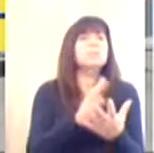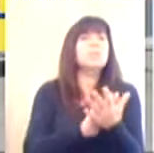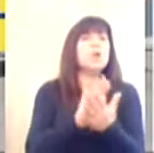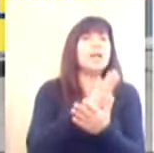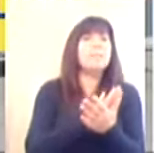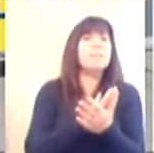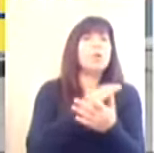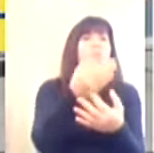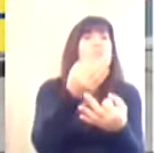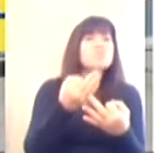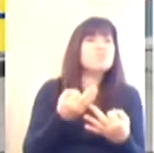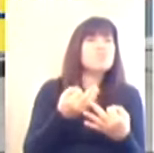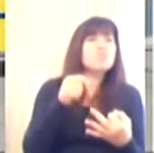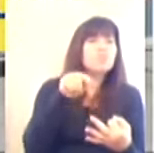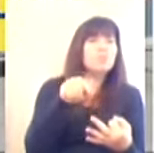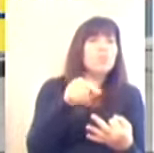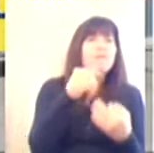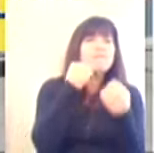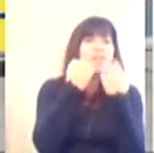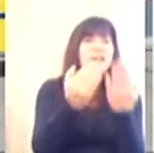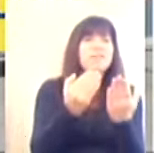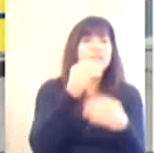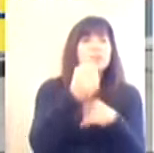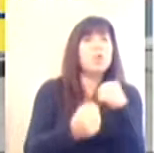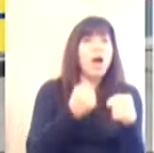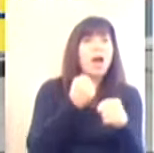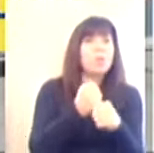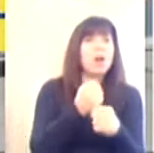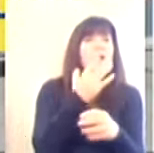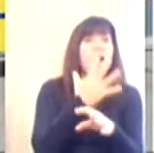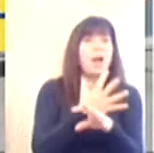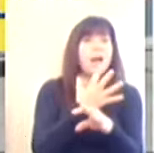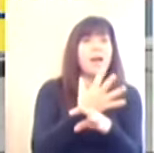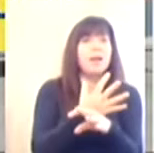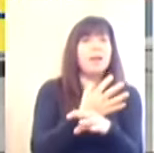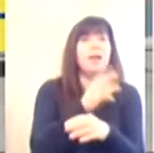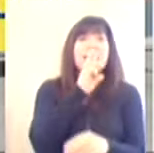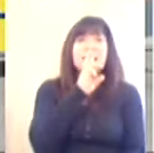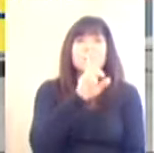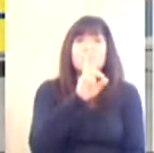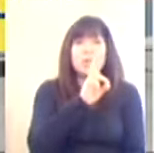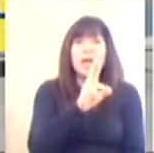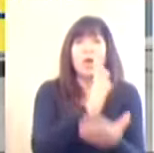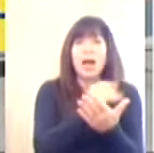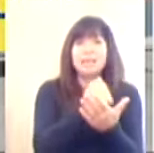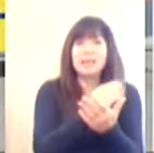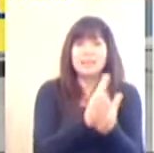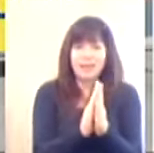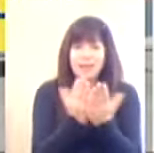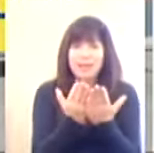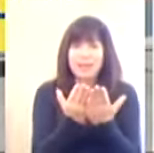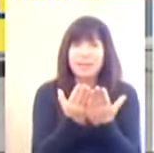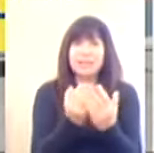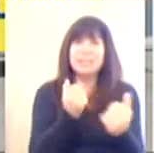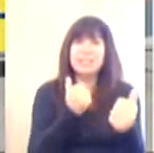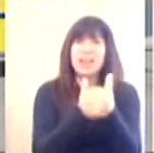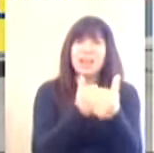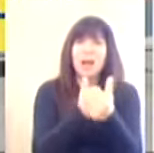y las vidas salvadas, los beneficios anuales de los resultados de esta agenda serían cercanos